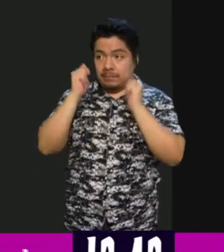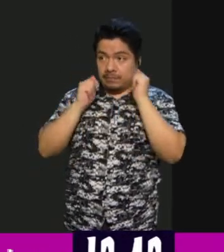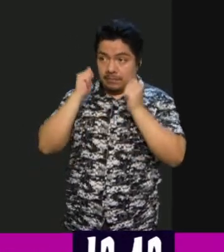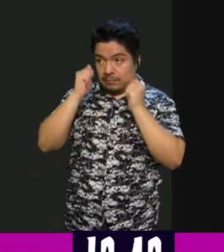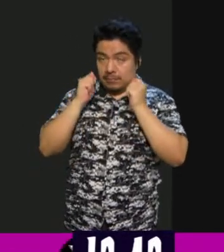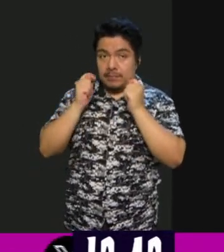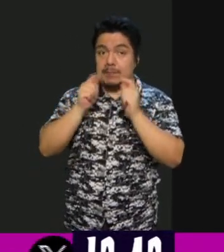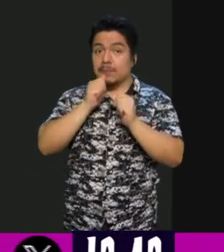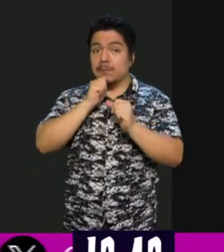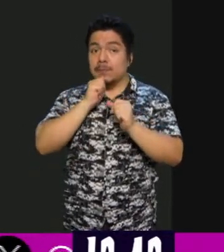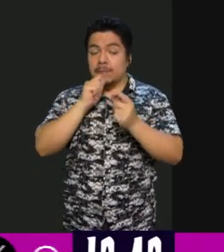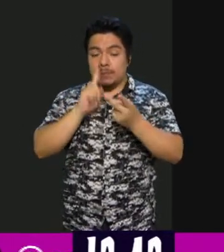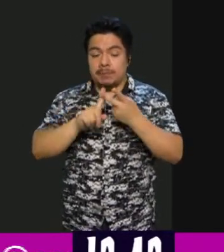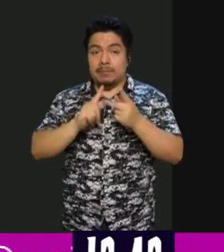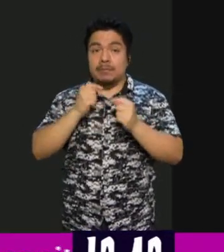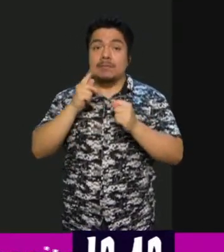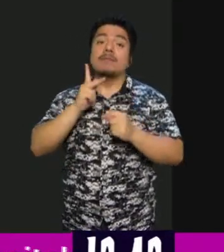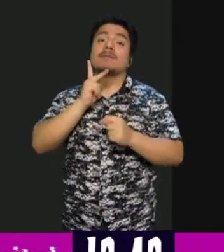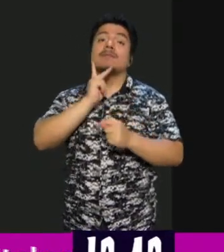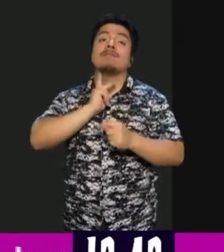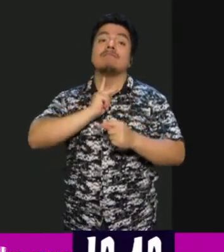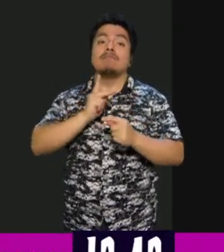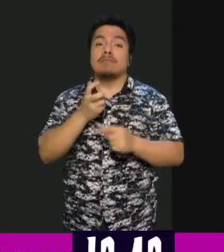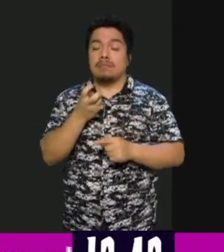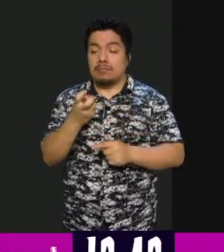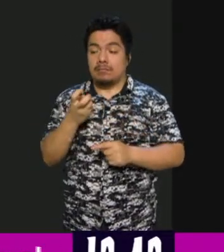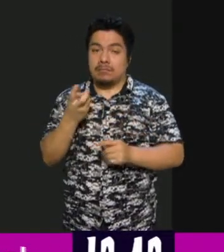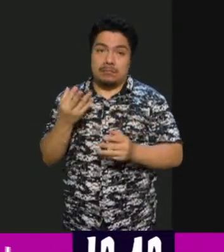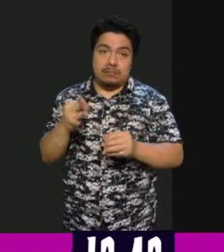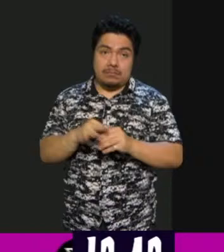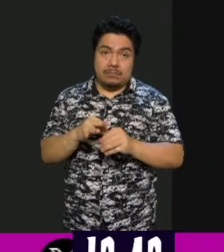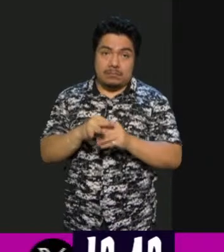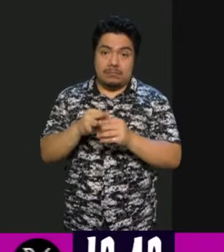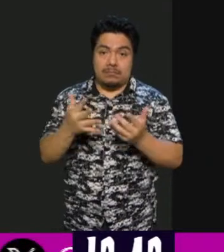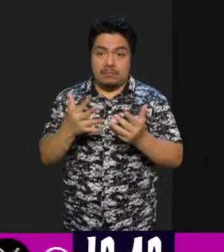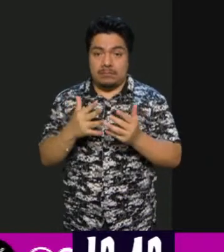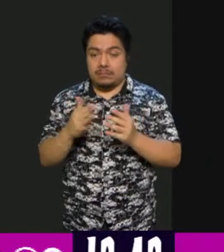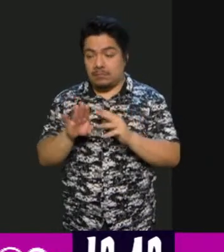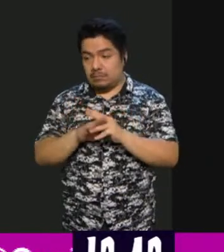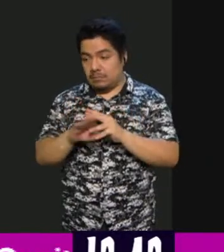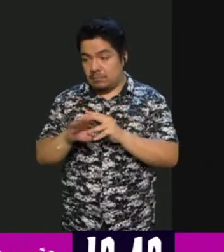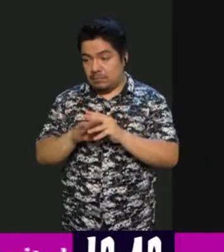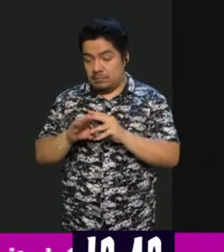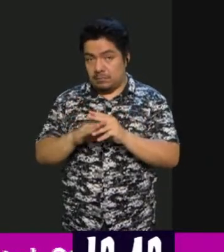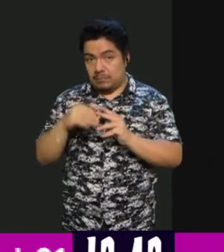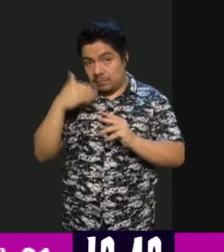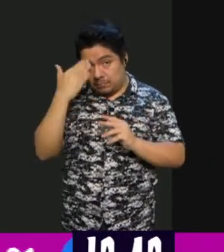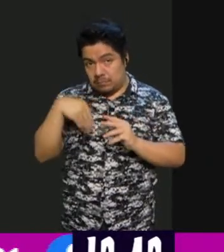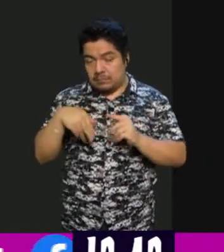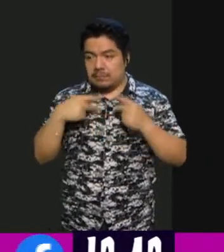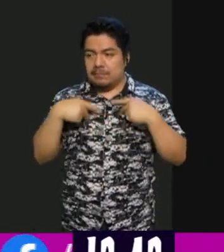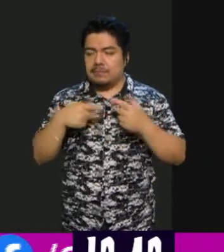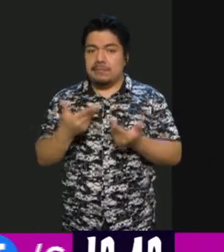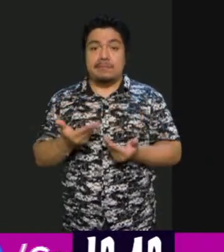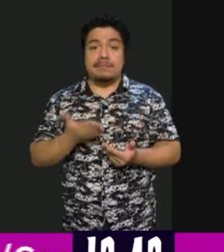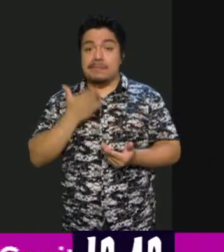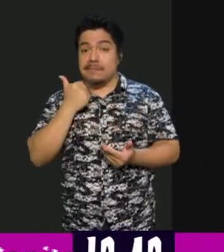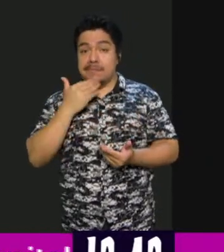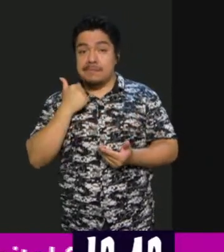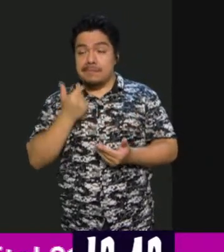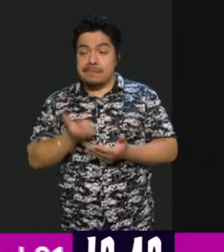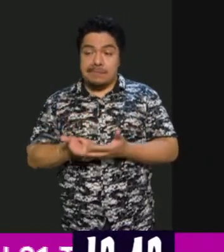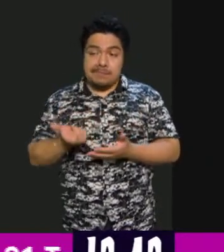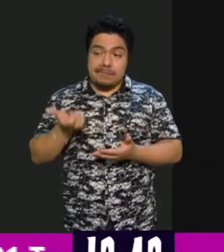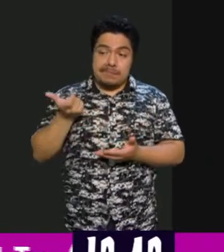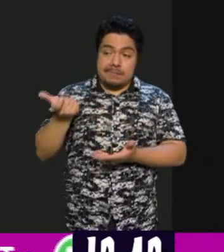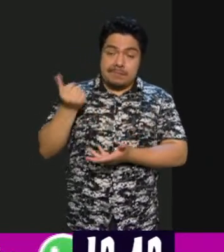mucho menos petrolera, generan a esos dividendos como son los migrantes, y que pues los migrantes no se les mete ni un centavo,